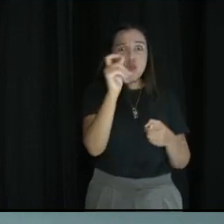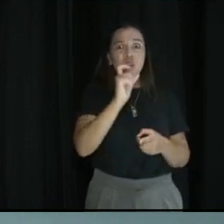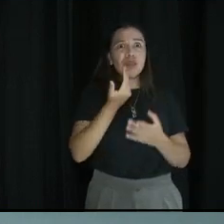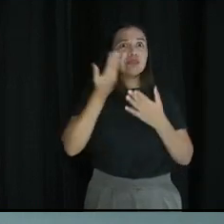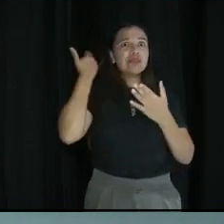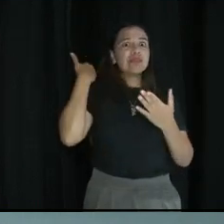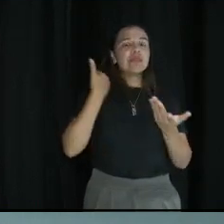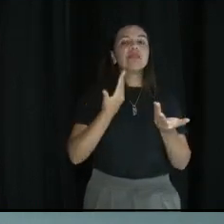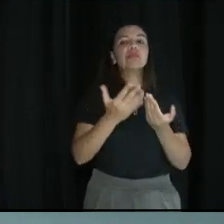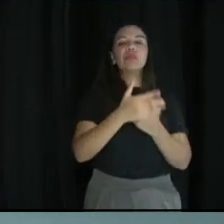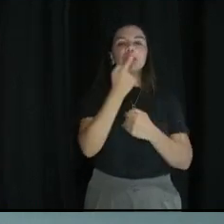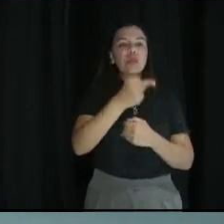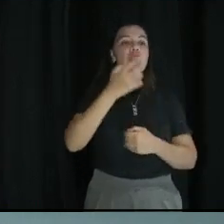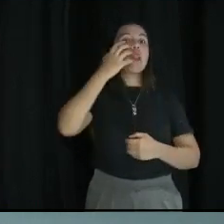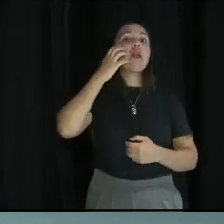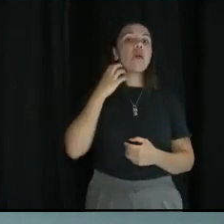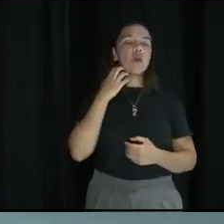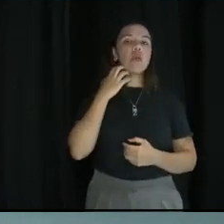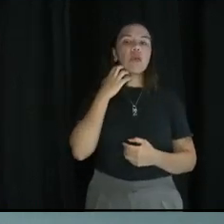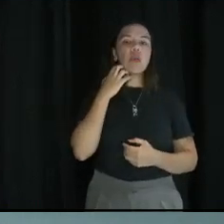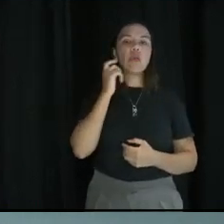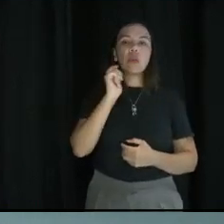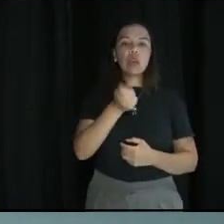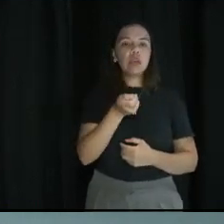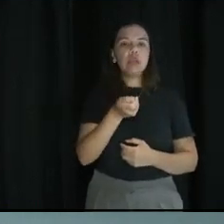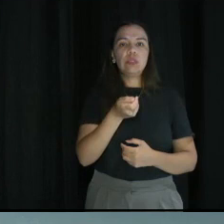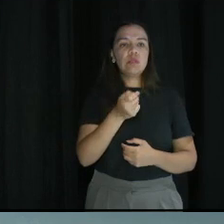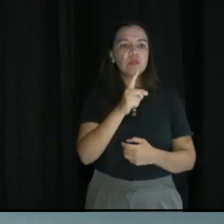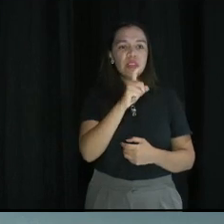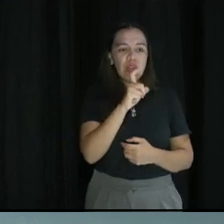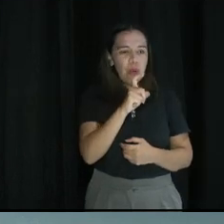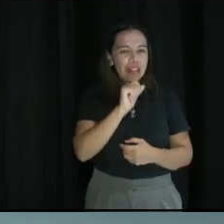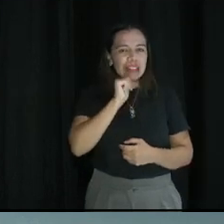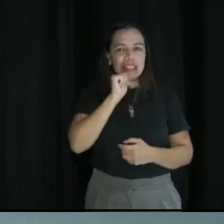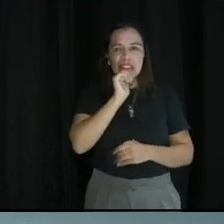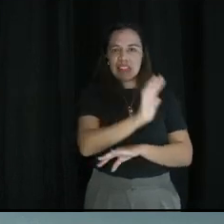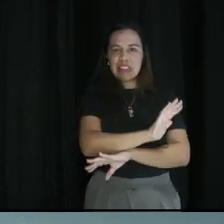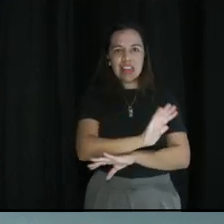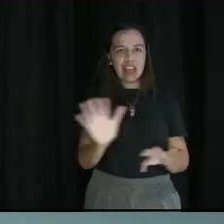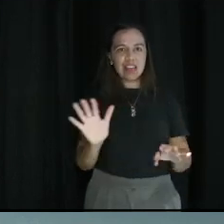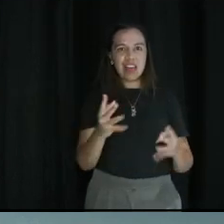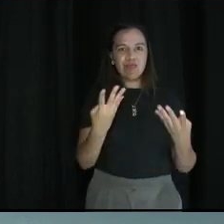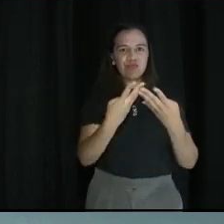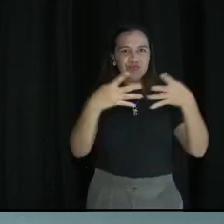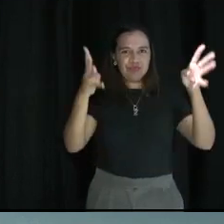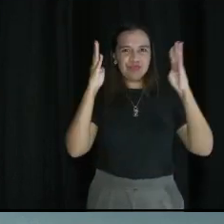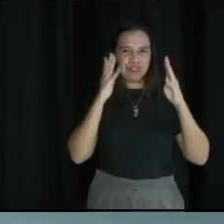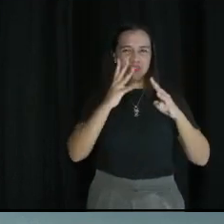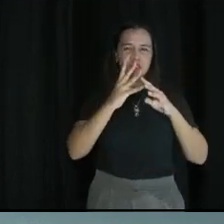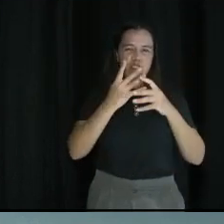el ejemplar estaba sin una gota de agua en esa jaula de transporte.